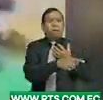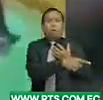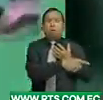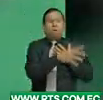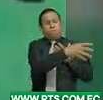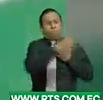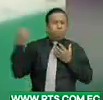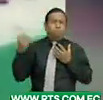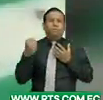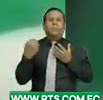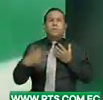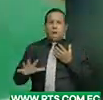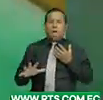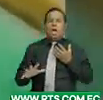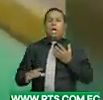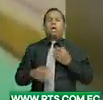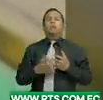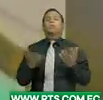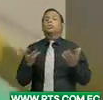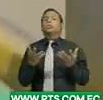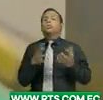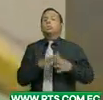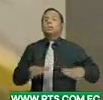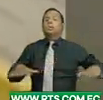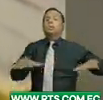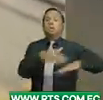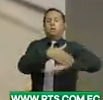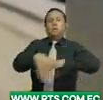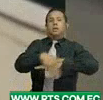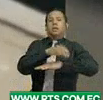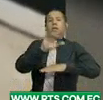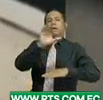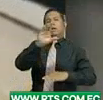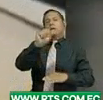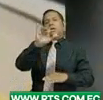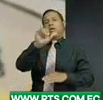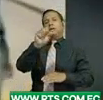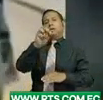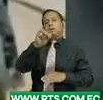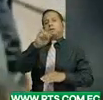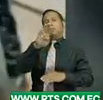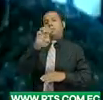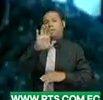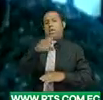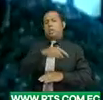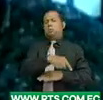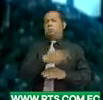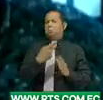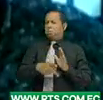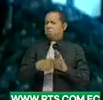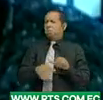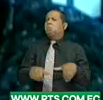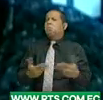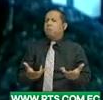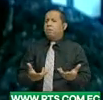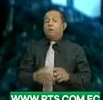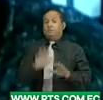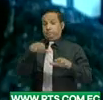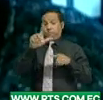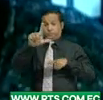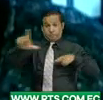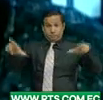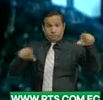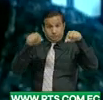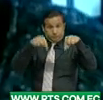arrebatado. El hecho se registró en una de las calles de Cayambe. Pero ¿por qué ocurrió todo? El lugar donde se dio el